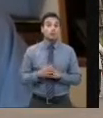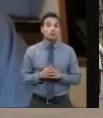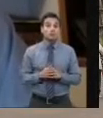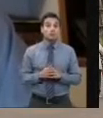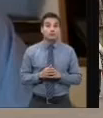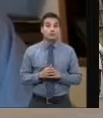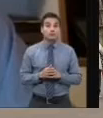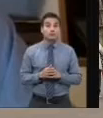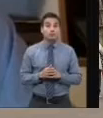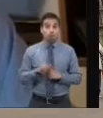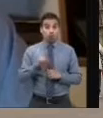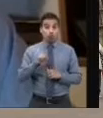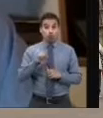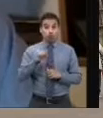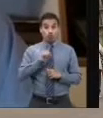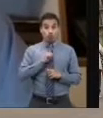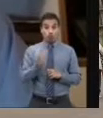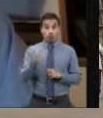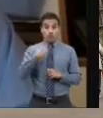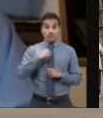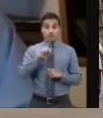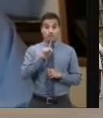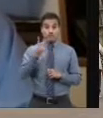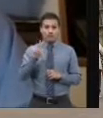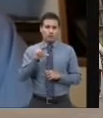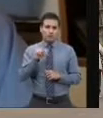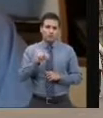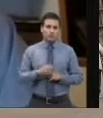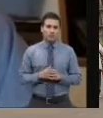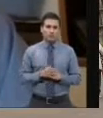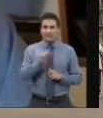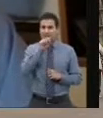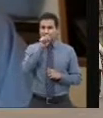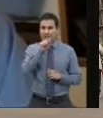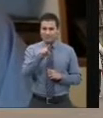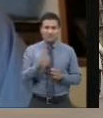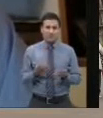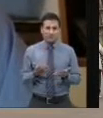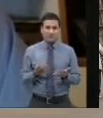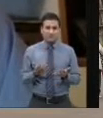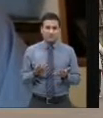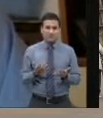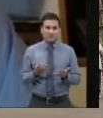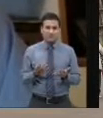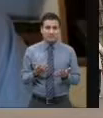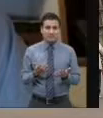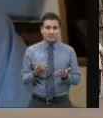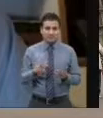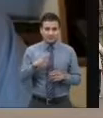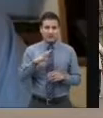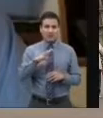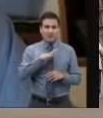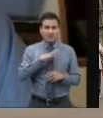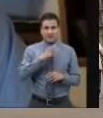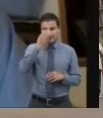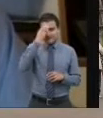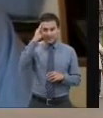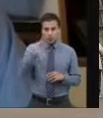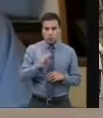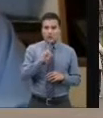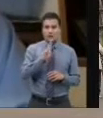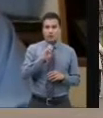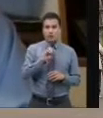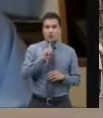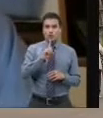no fue exclusiva del Partido Verde. Existió también el posicionamiento de la señora Rodríguez, que ya